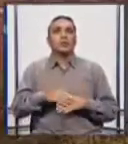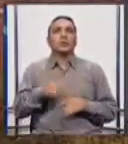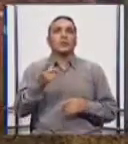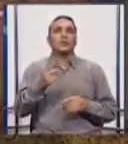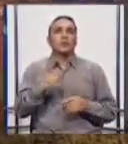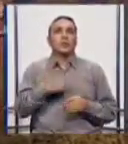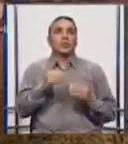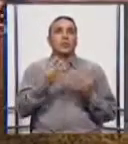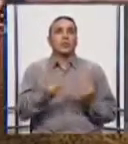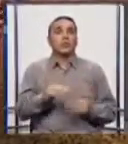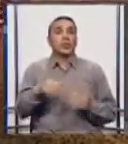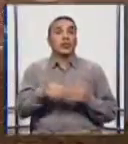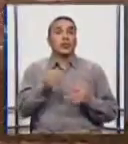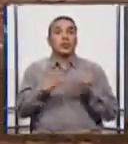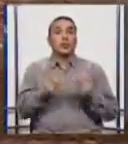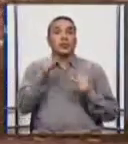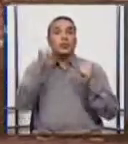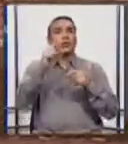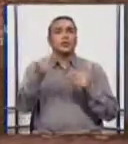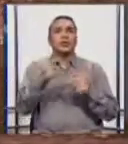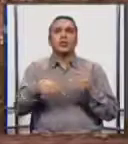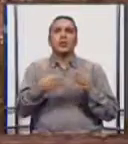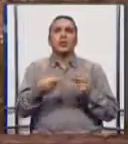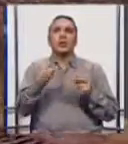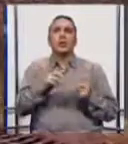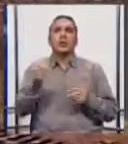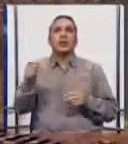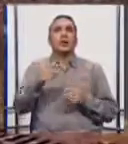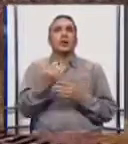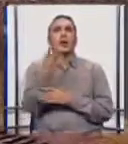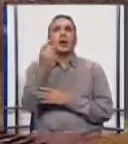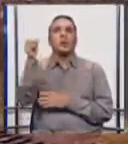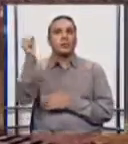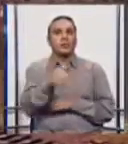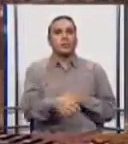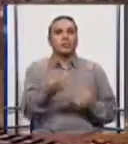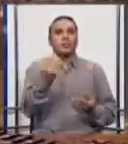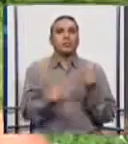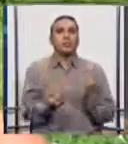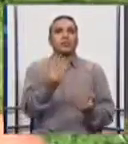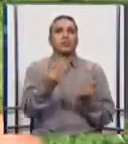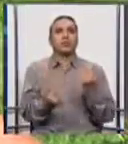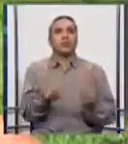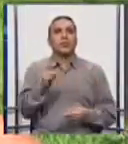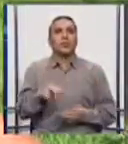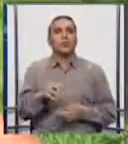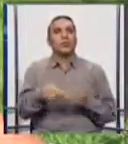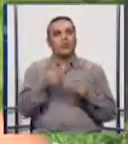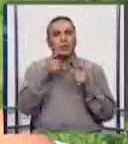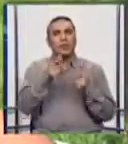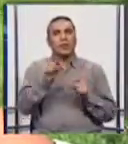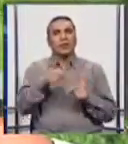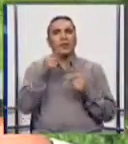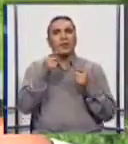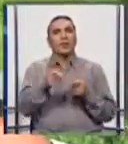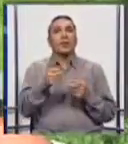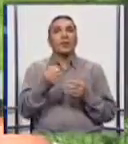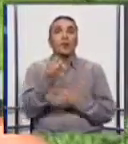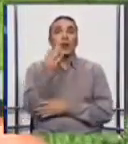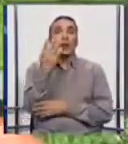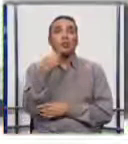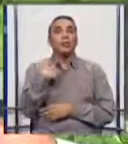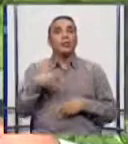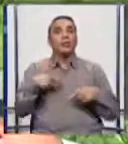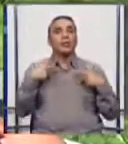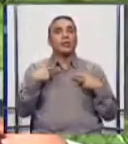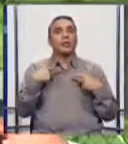desgasta pero los manifestantes no sólo queman llantas también arrancan ramas de los árboles para incinerar las tiendas se cuenta de que los árboles aún esta